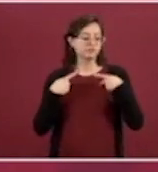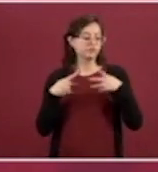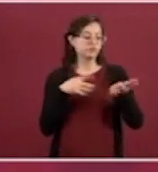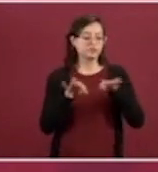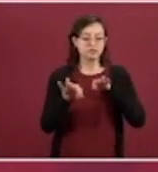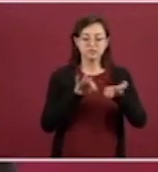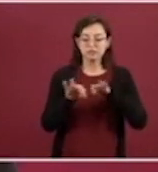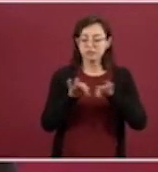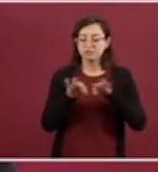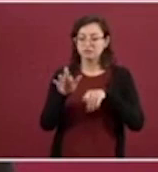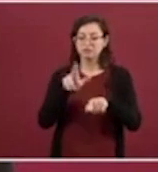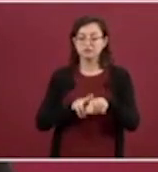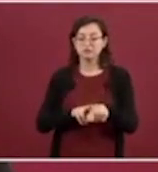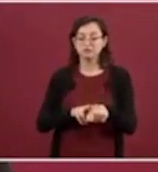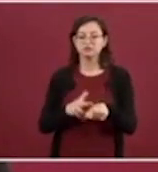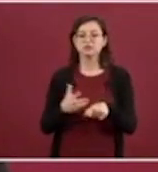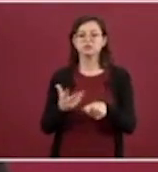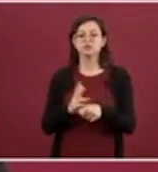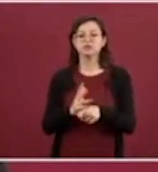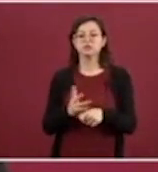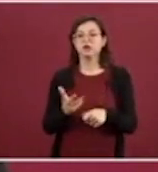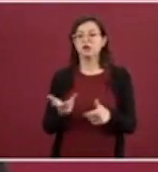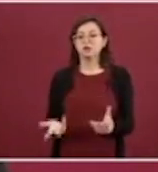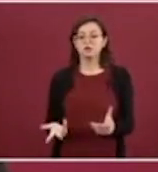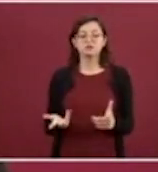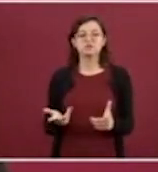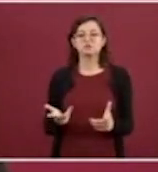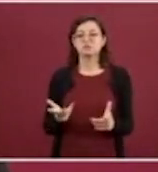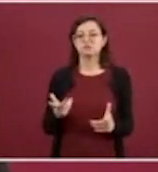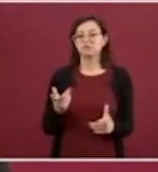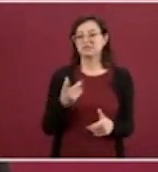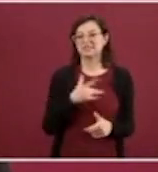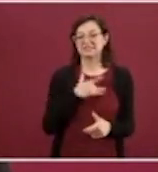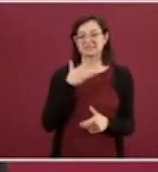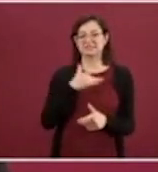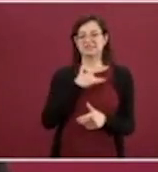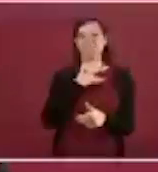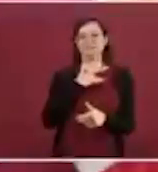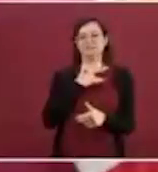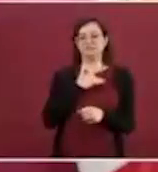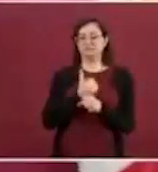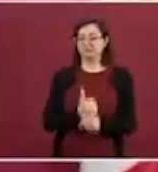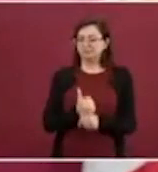trabajadores, a quienes están resintiendo